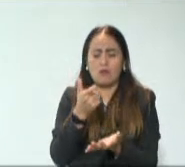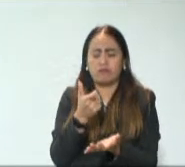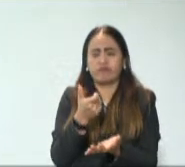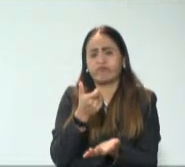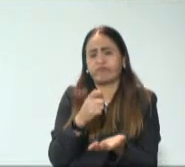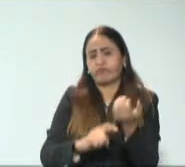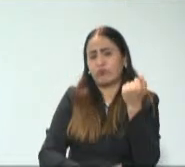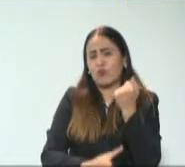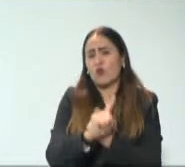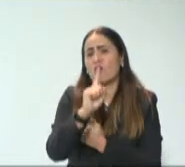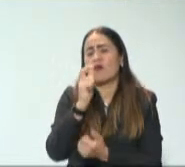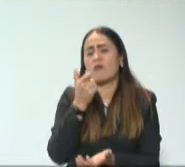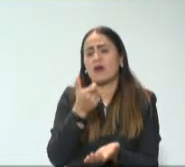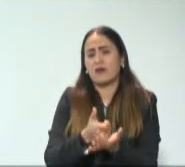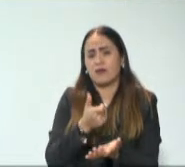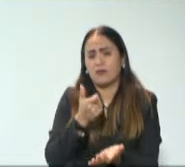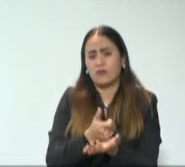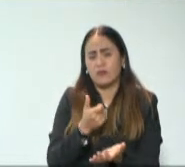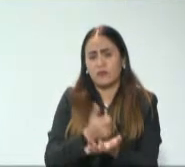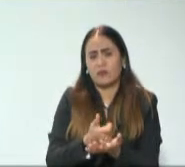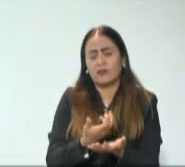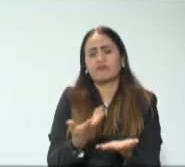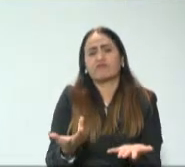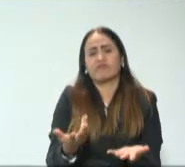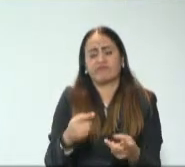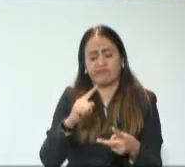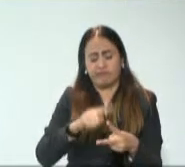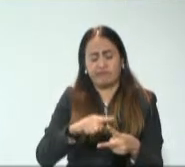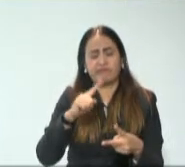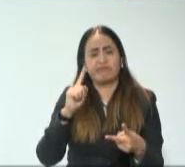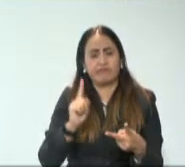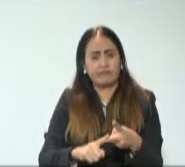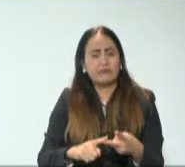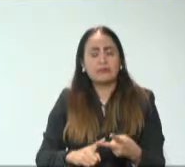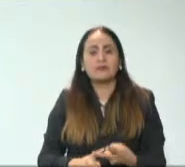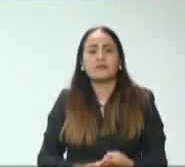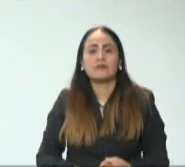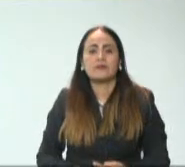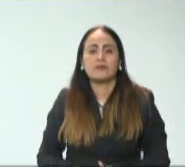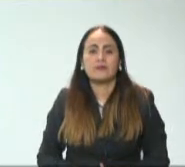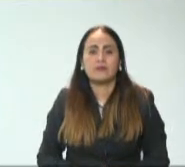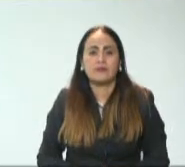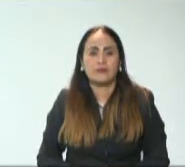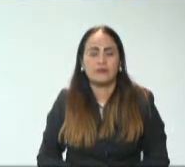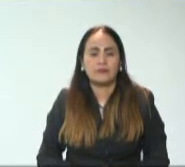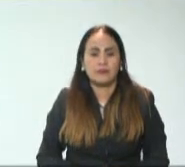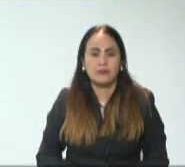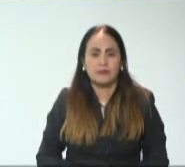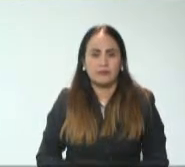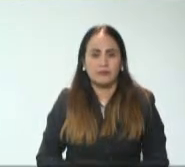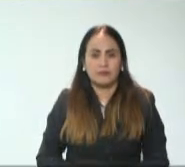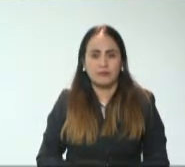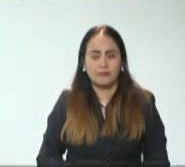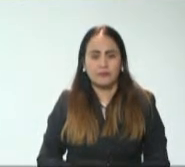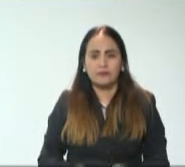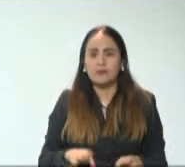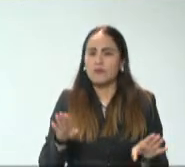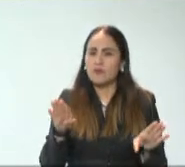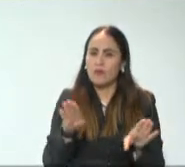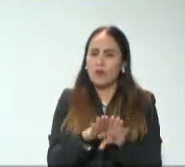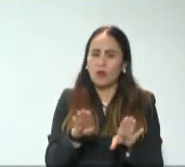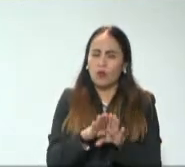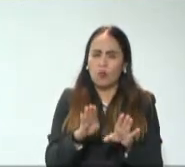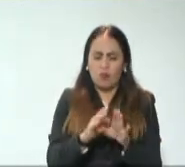económico que genera dos dos dos situaciones la primera es que cómo cubrimos la